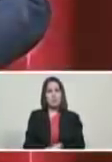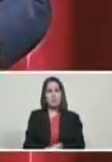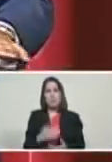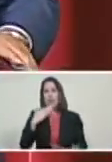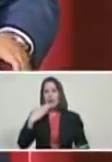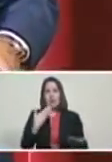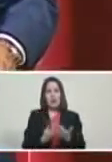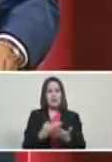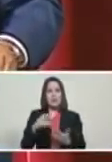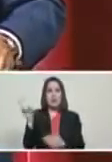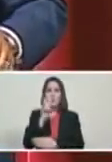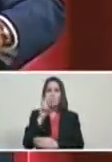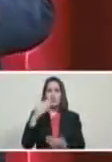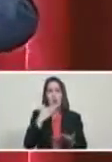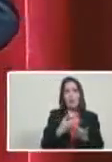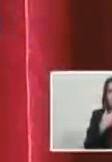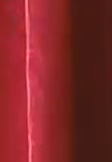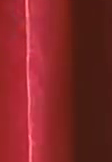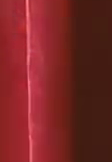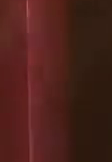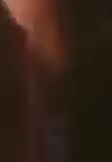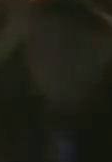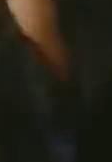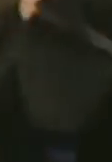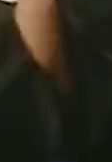Gracias, Venezuela. Muchas gracias.